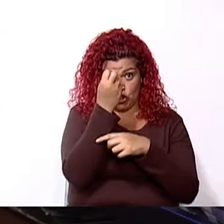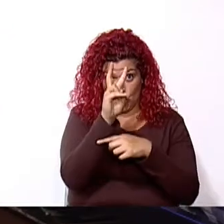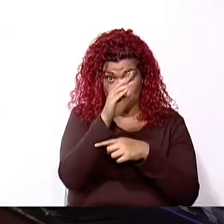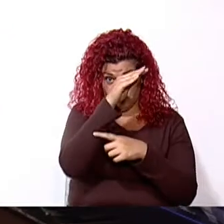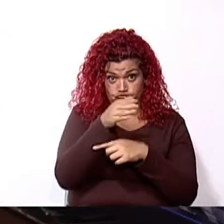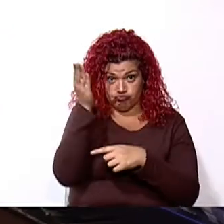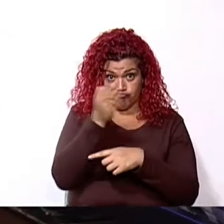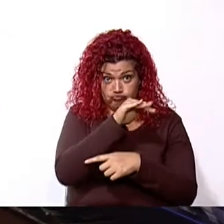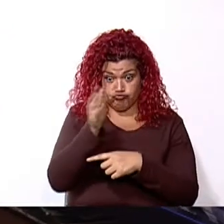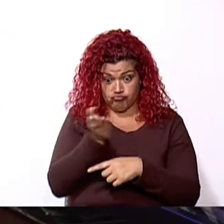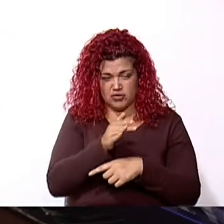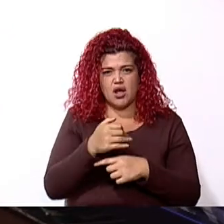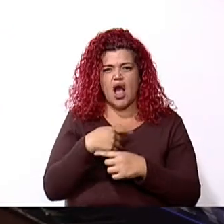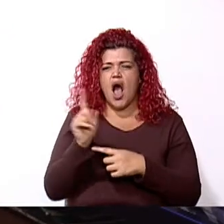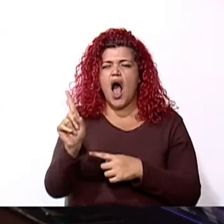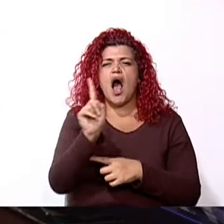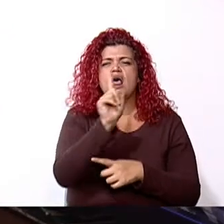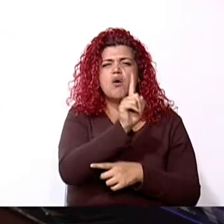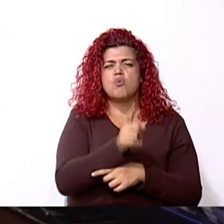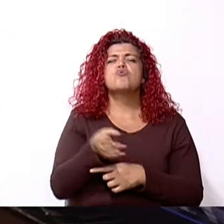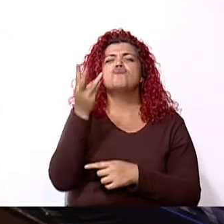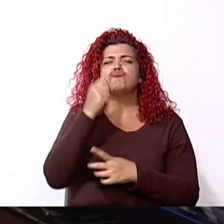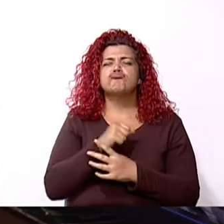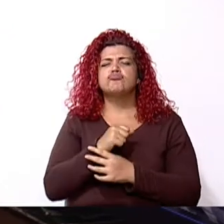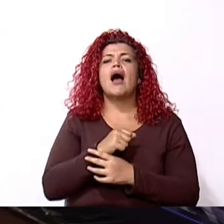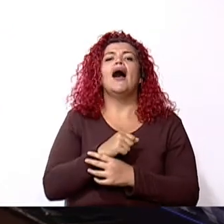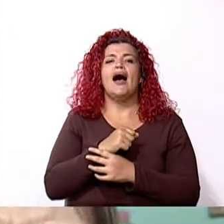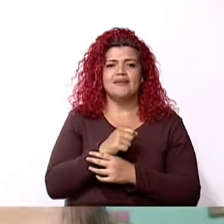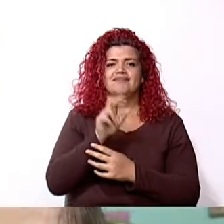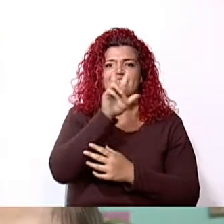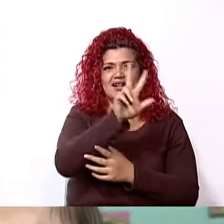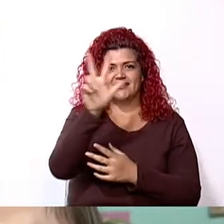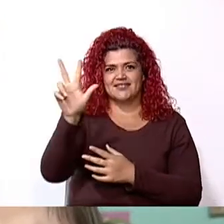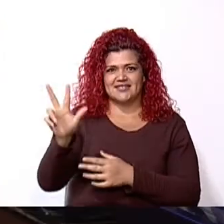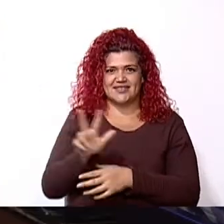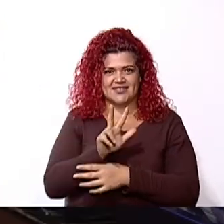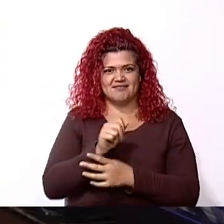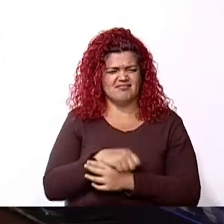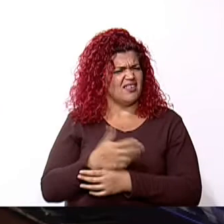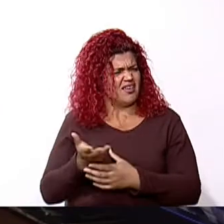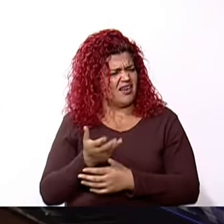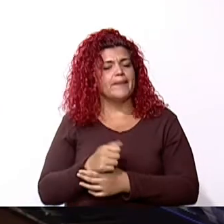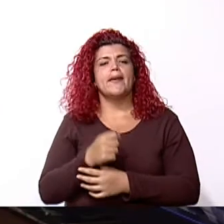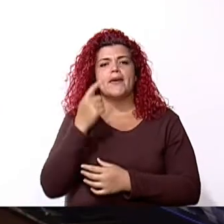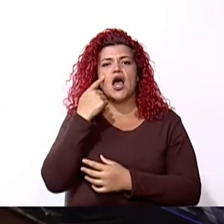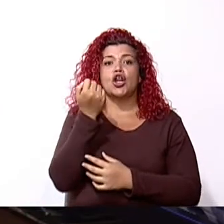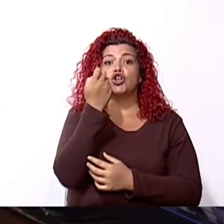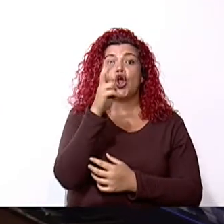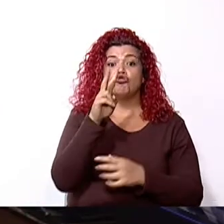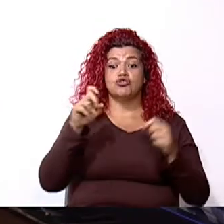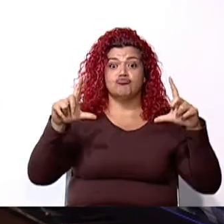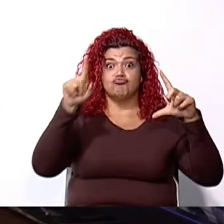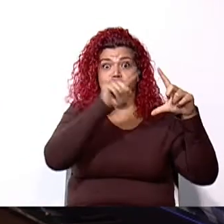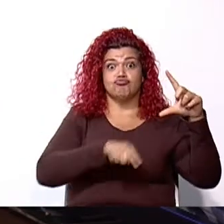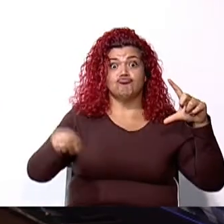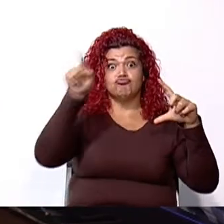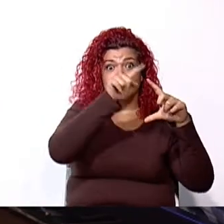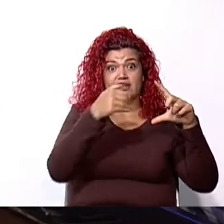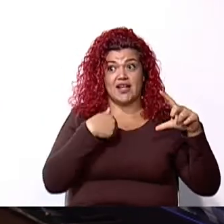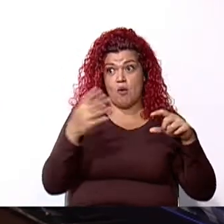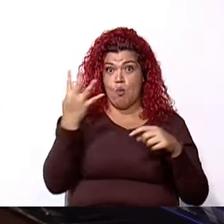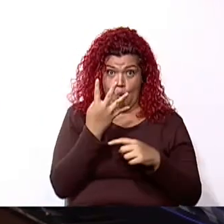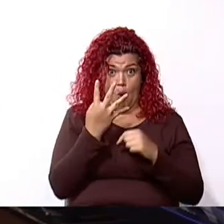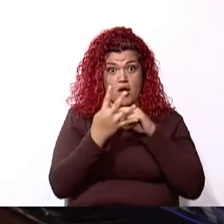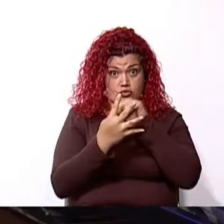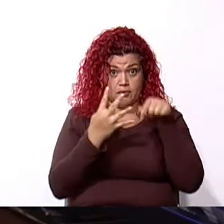4, entonces a cada uno de la familia le tienen que tocar 3 pedazos. ¿Qué? Tiene 12 pedazos y somos 4, entonces a